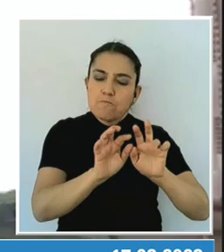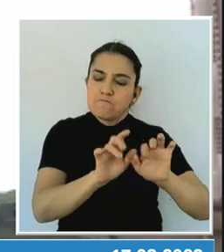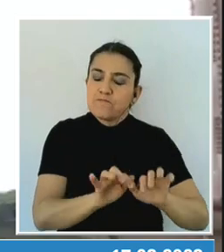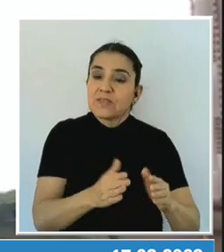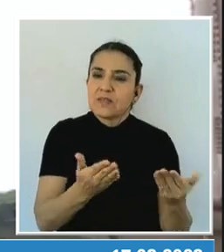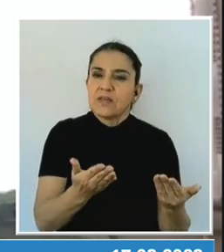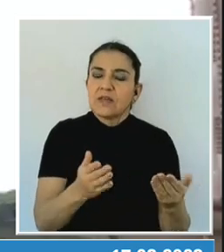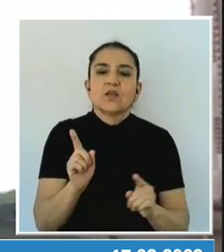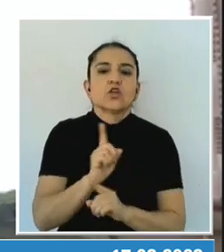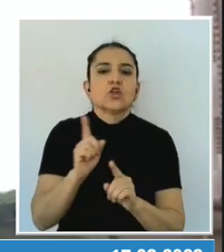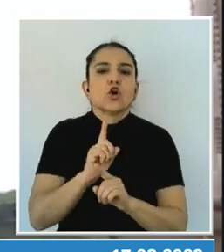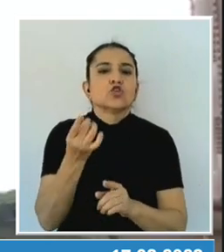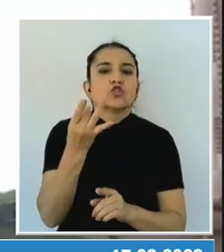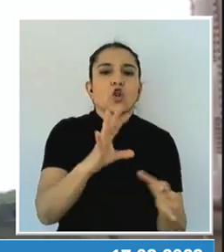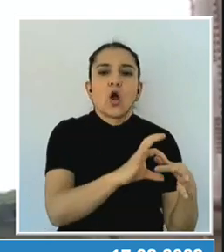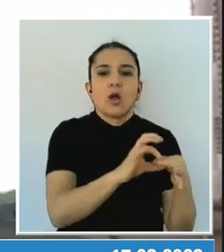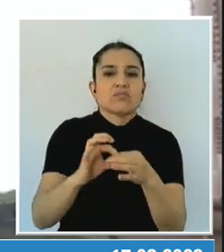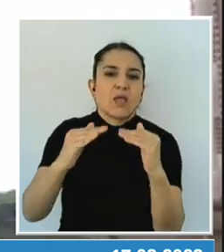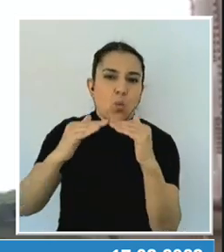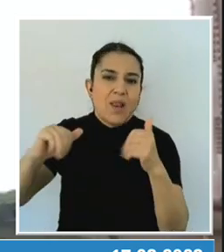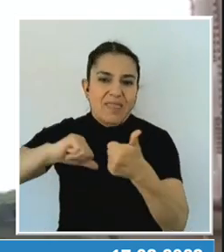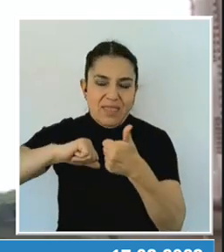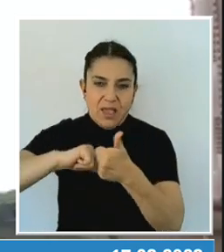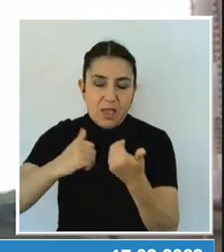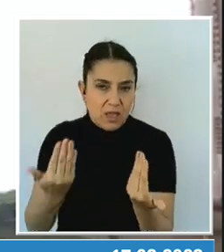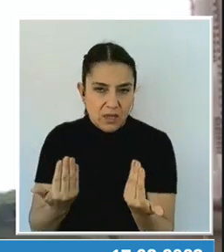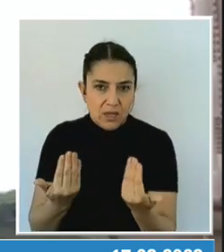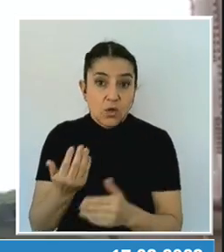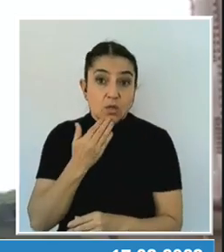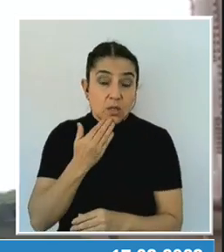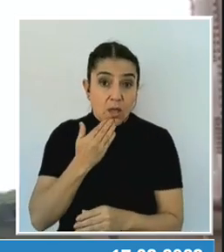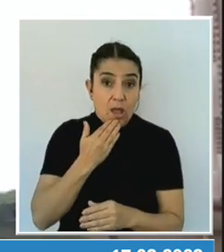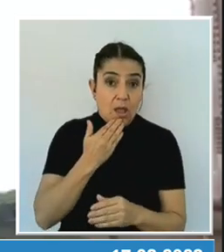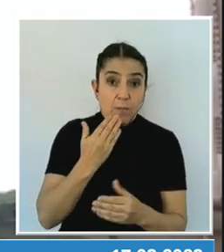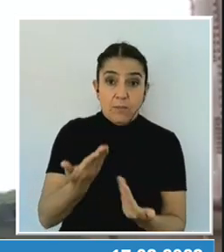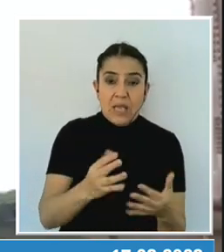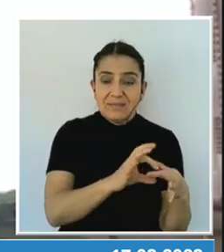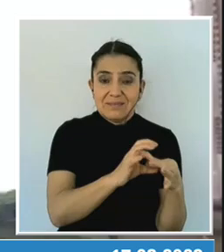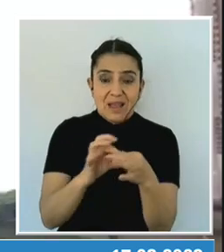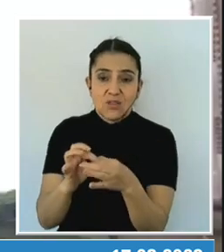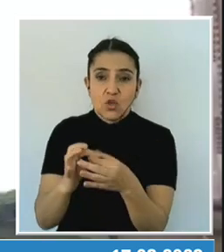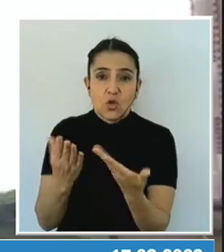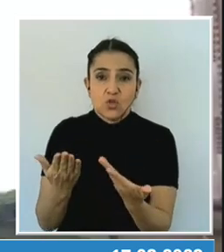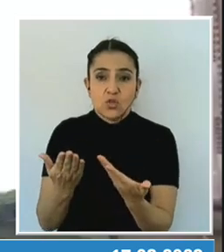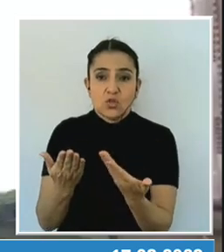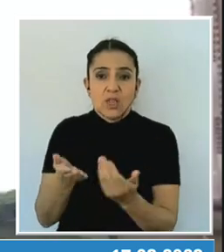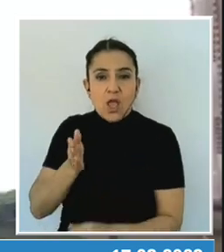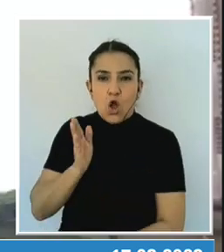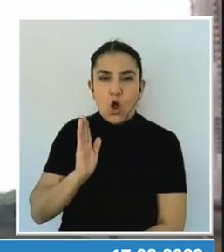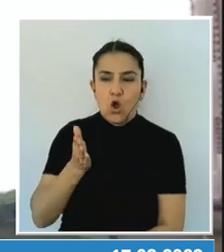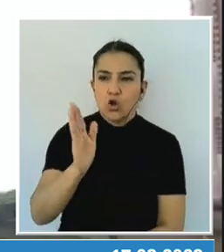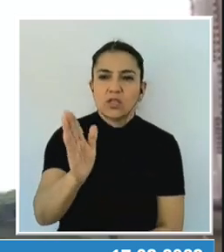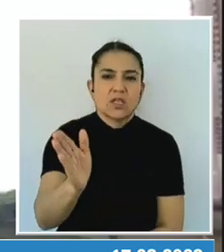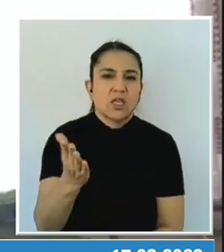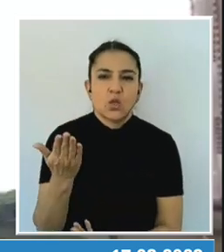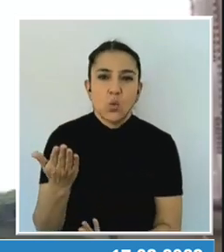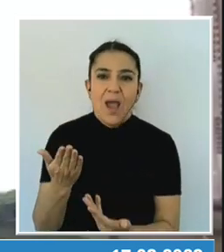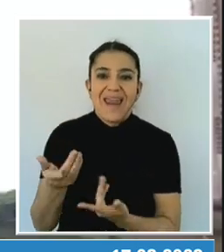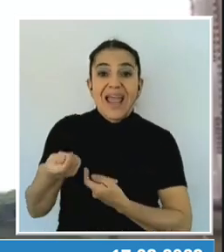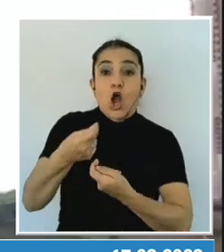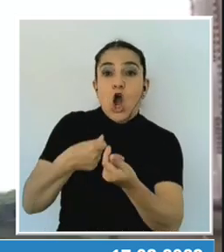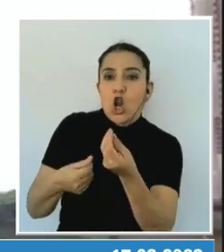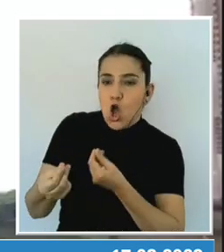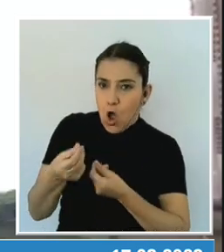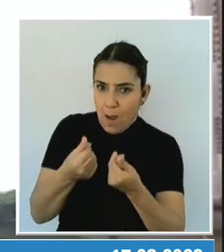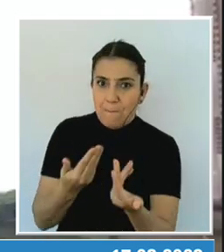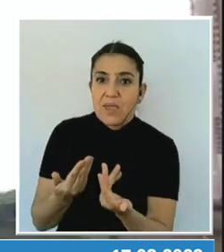de igualdad de género, ¿no?, sino por razones de mantención del régimen global de la economía, o sea, fuerza